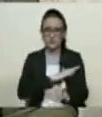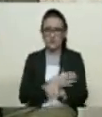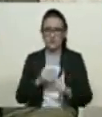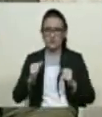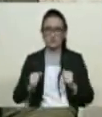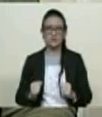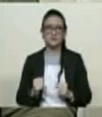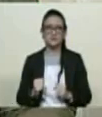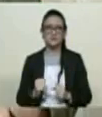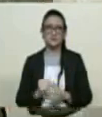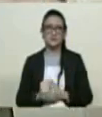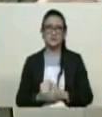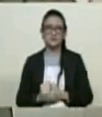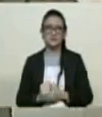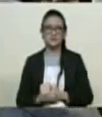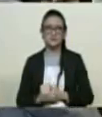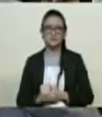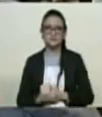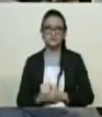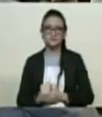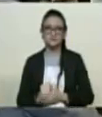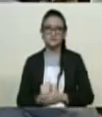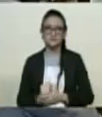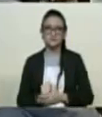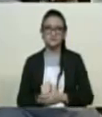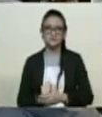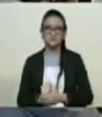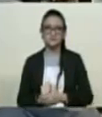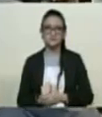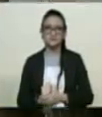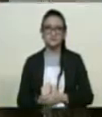fortalecieron, se hicieron muchísima más